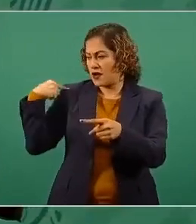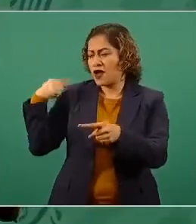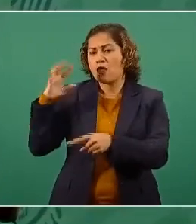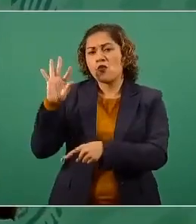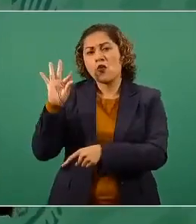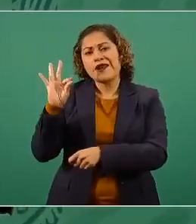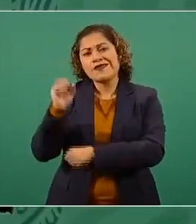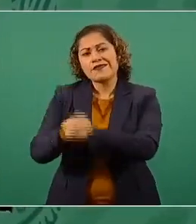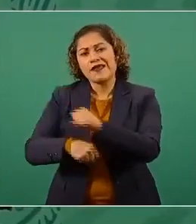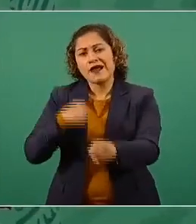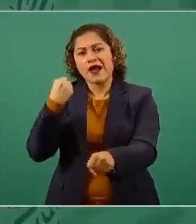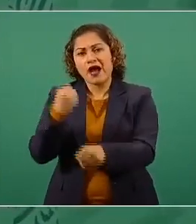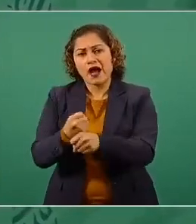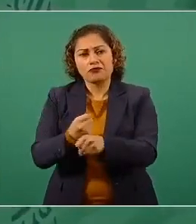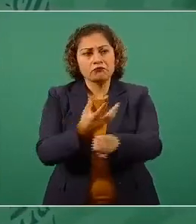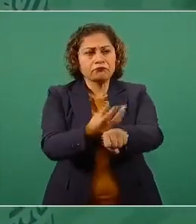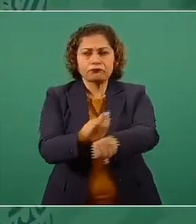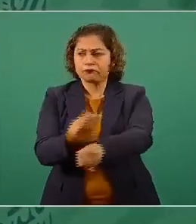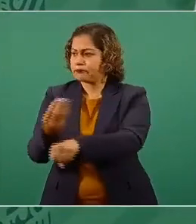refinería.